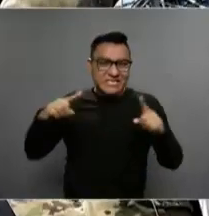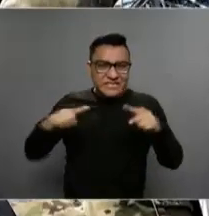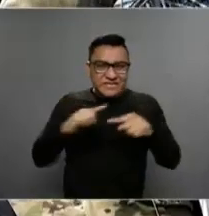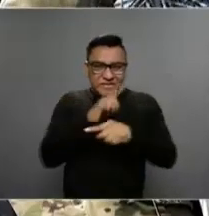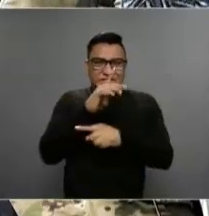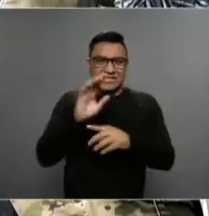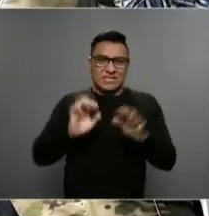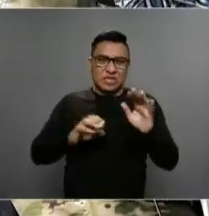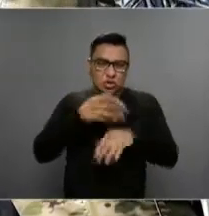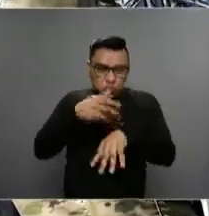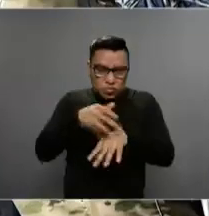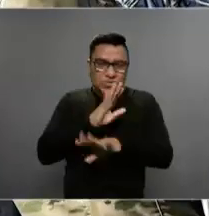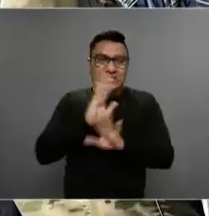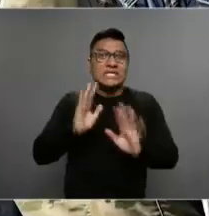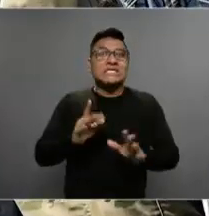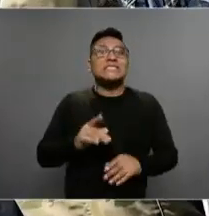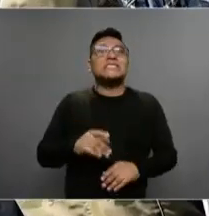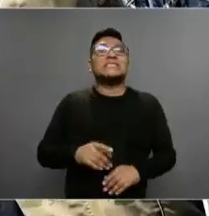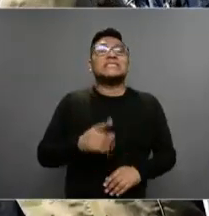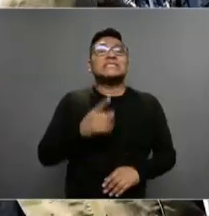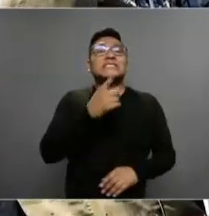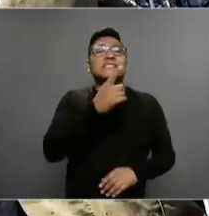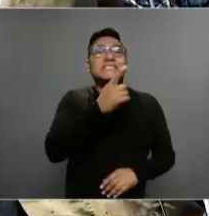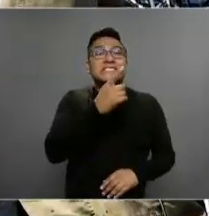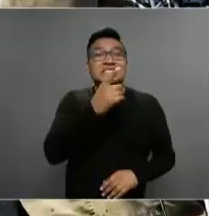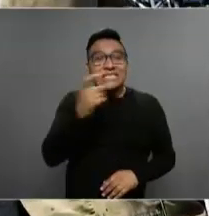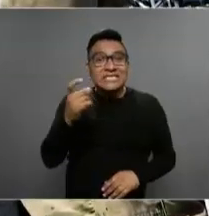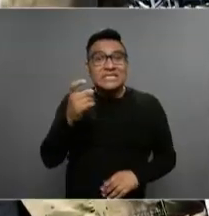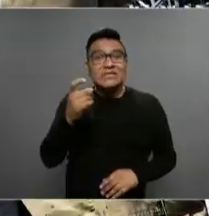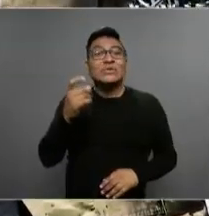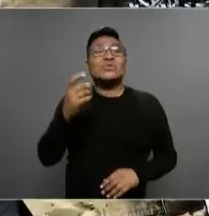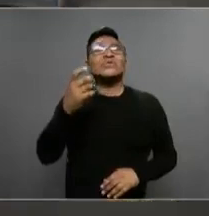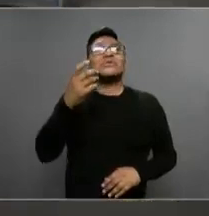101,000 infectados. Aunque ya actualizados son